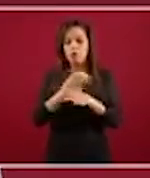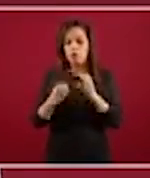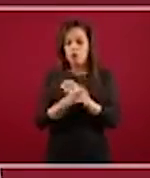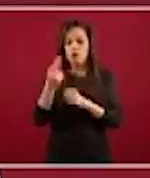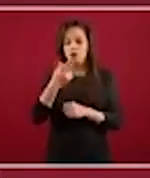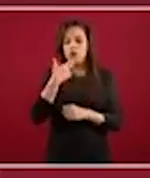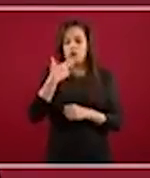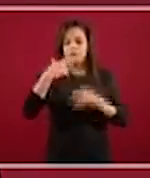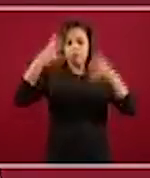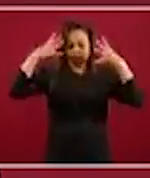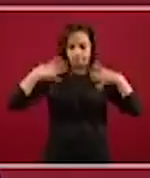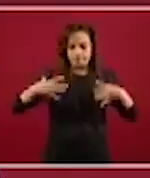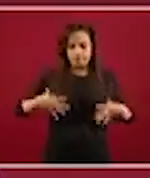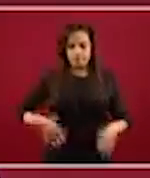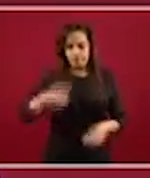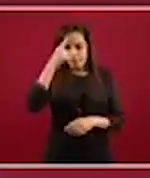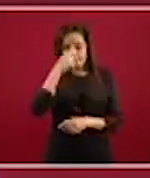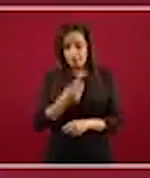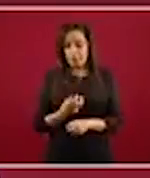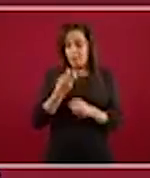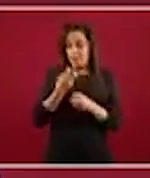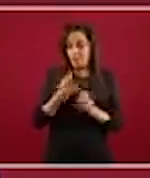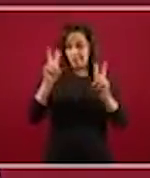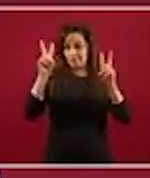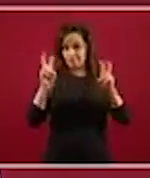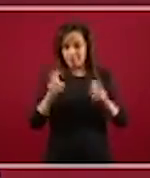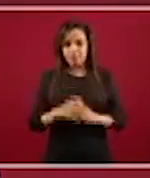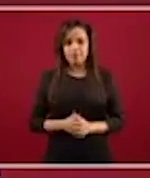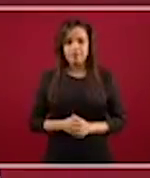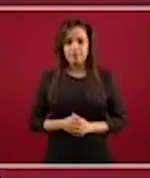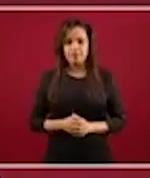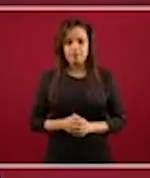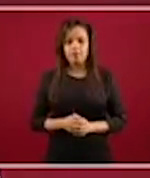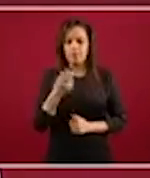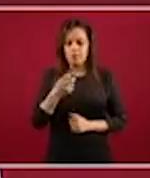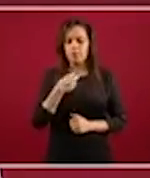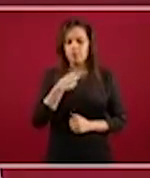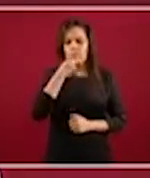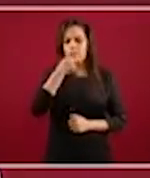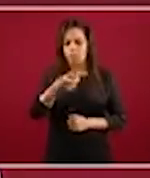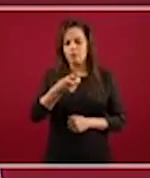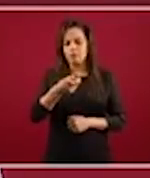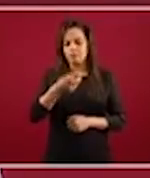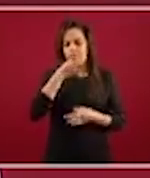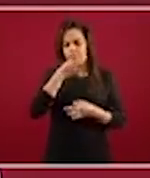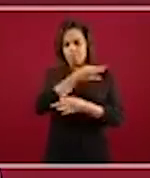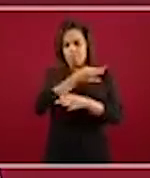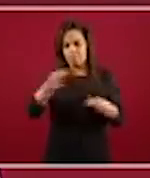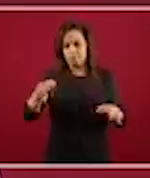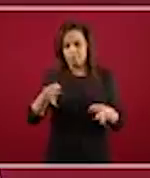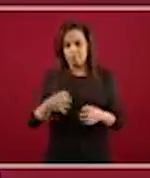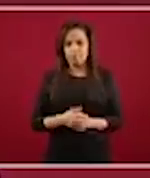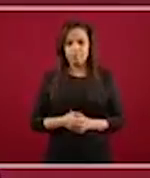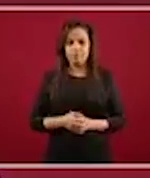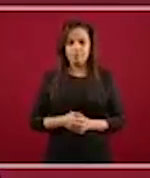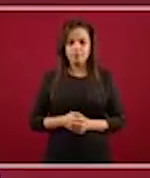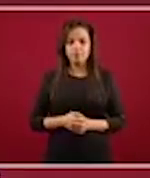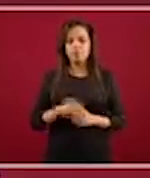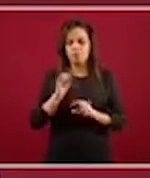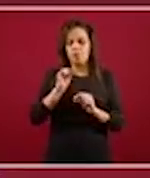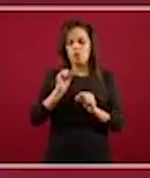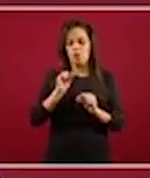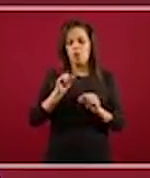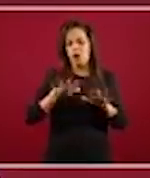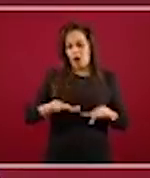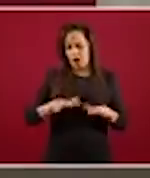para esto. Y aquí sí doy una nota de tranquilidad, en el sentido de que a pesar de las imágenes que